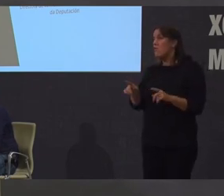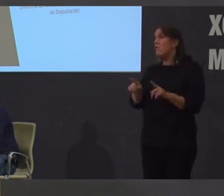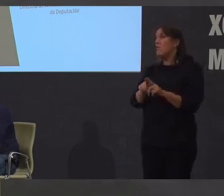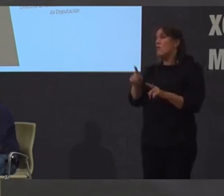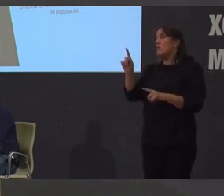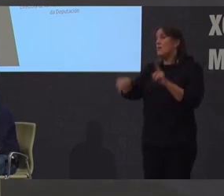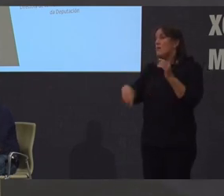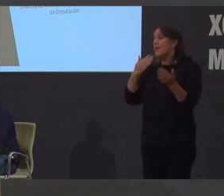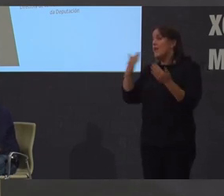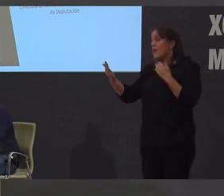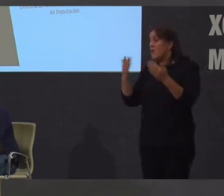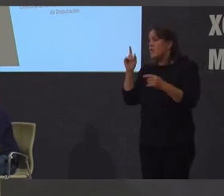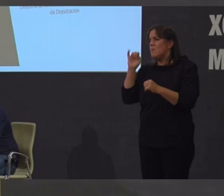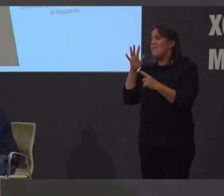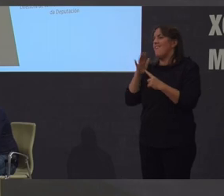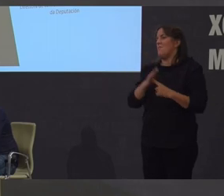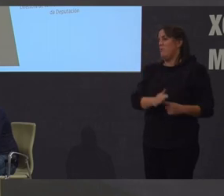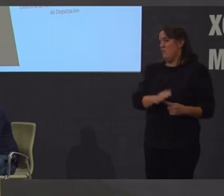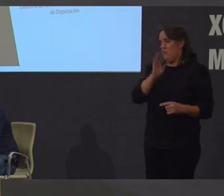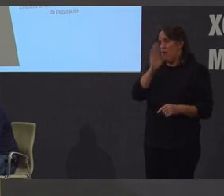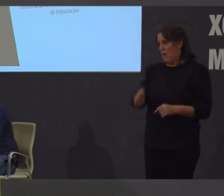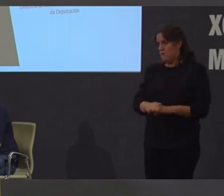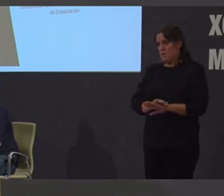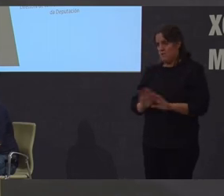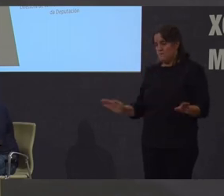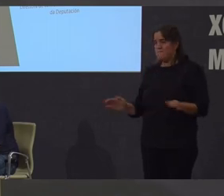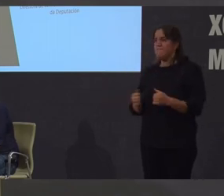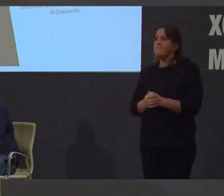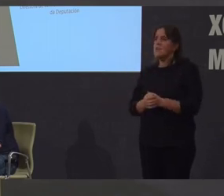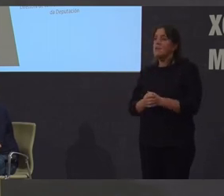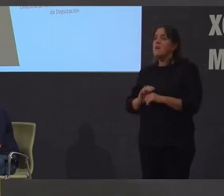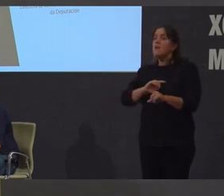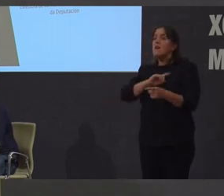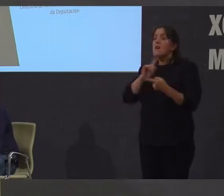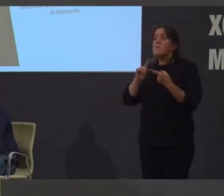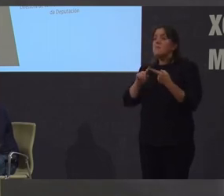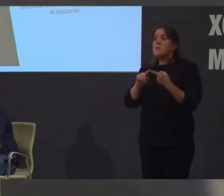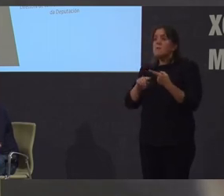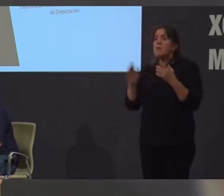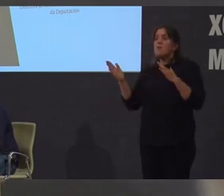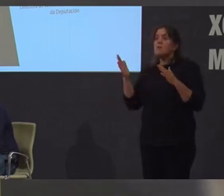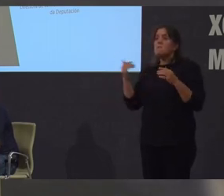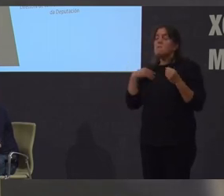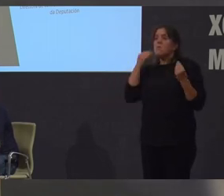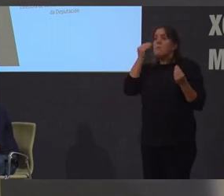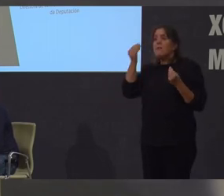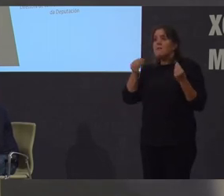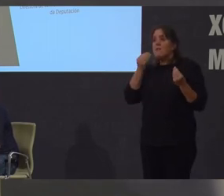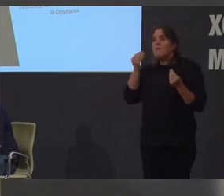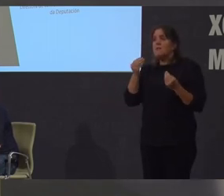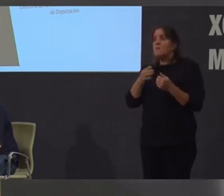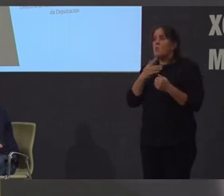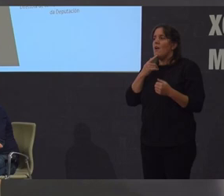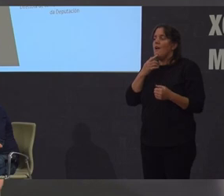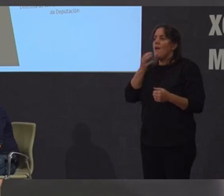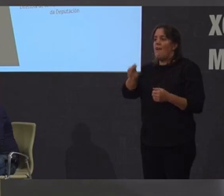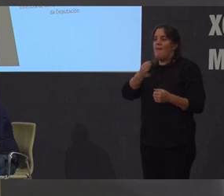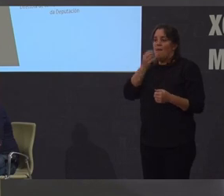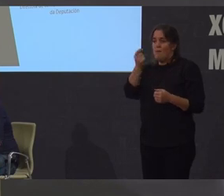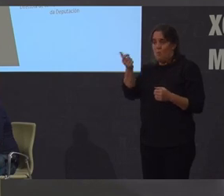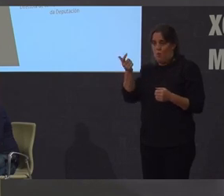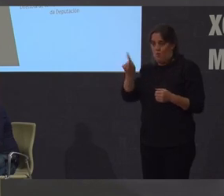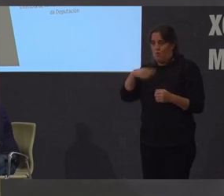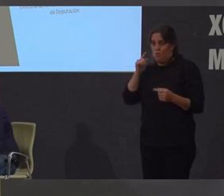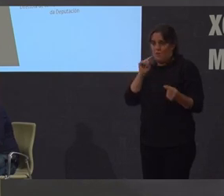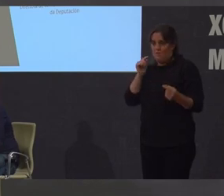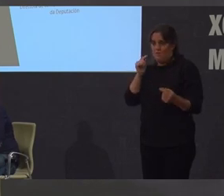y también con casos de represión directa, ¿no? En un primer momento, voy a intentar hablar poco para que luego si quiere alguien hacerme